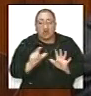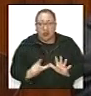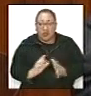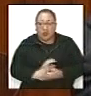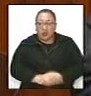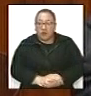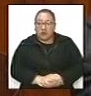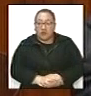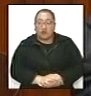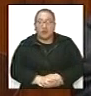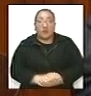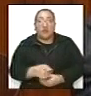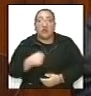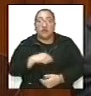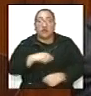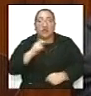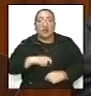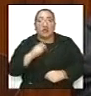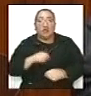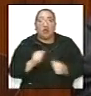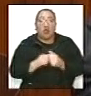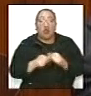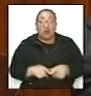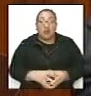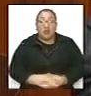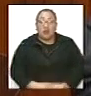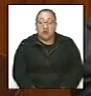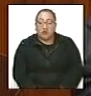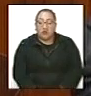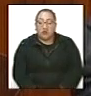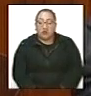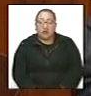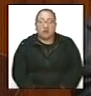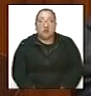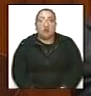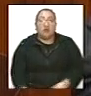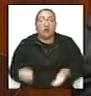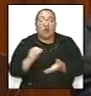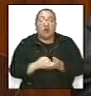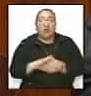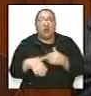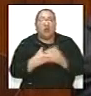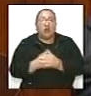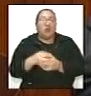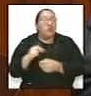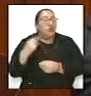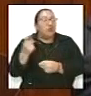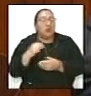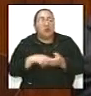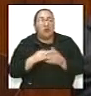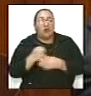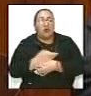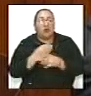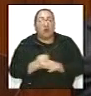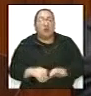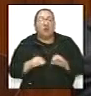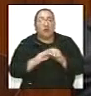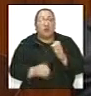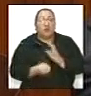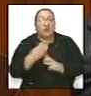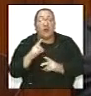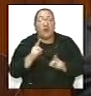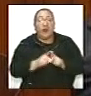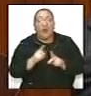8.957. Necesitamos, con esta realidad, poner en marcha no solamente medidas reactivas,